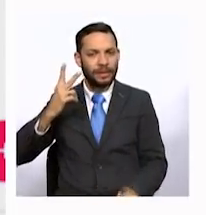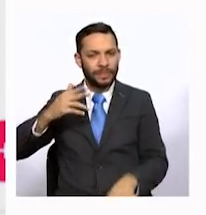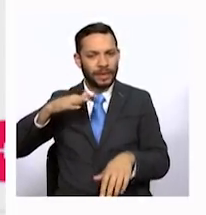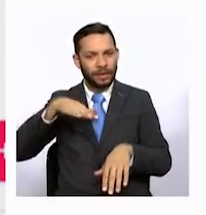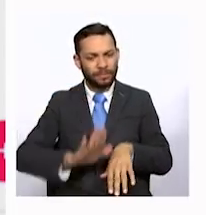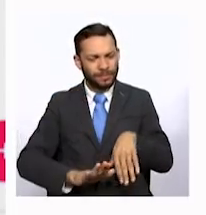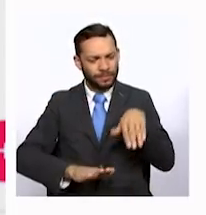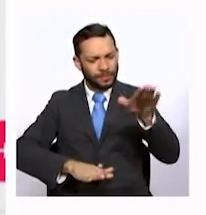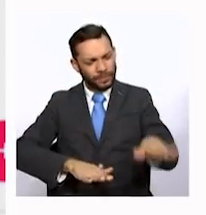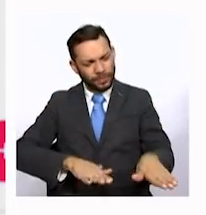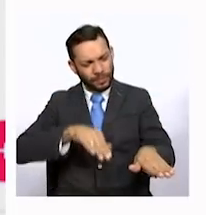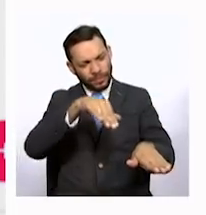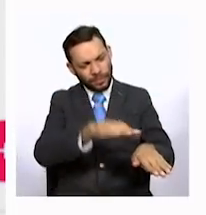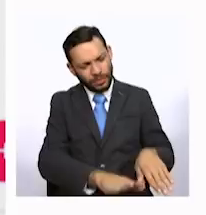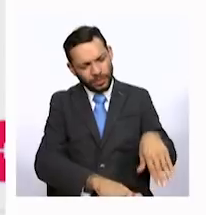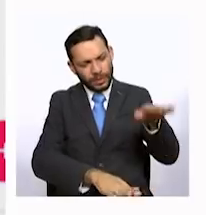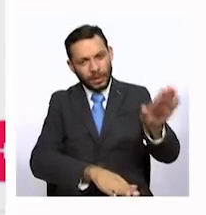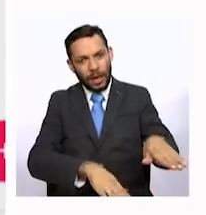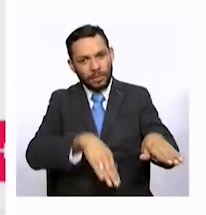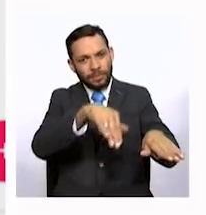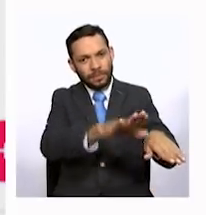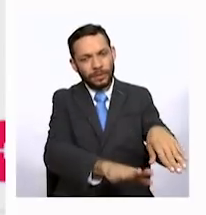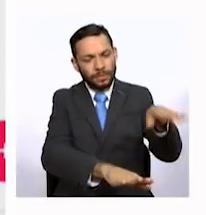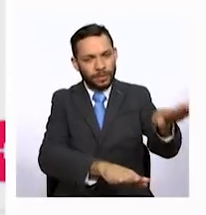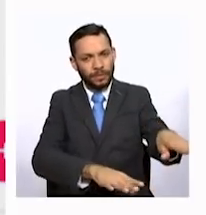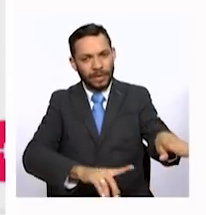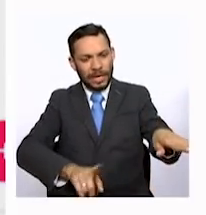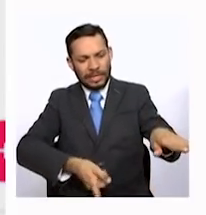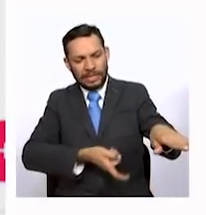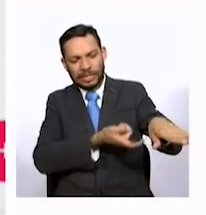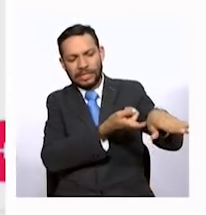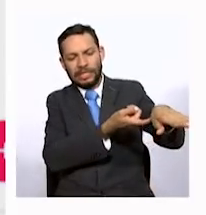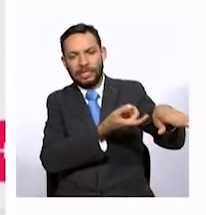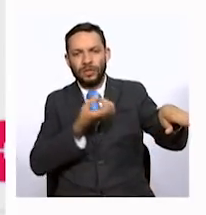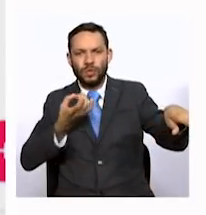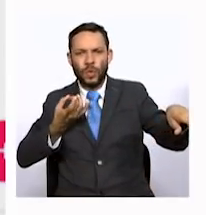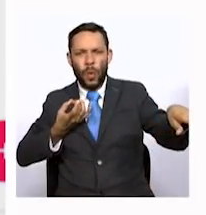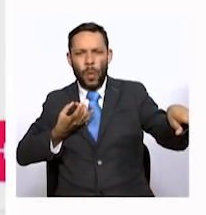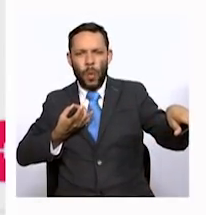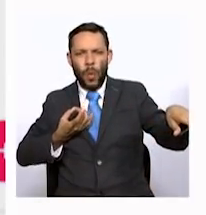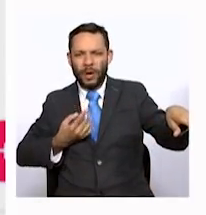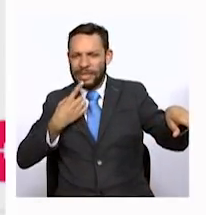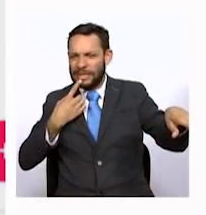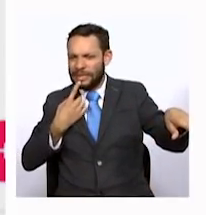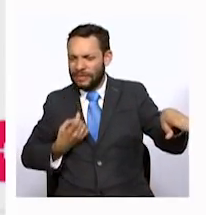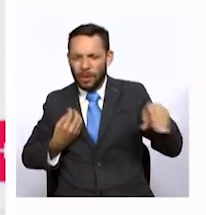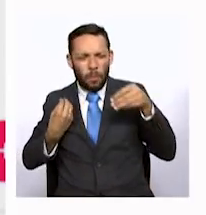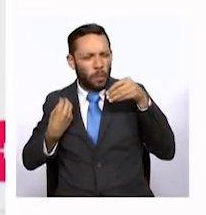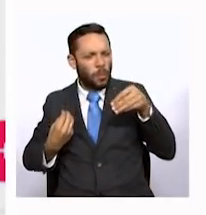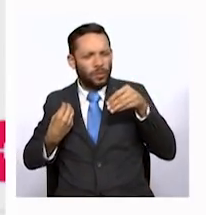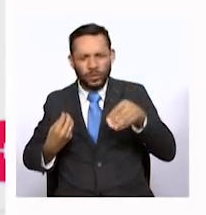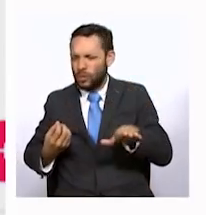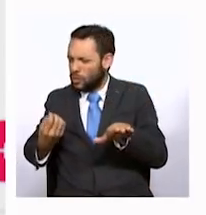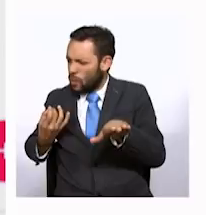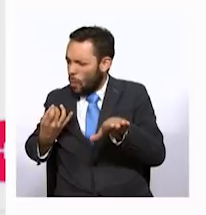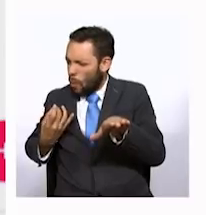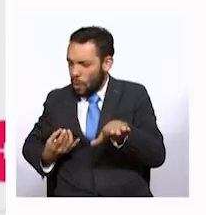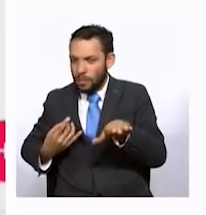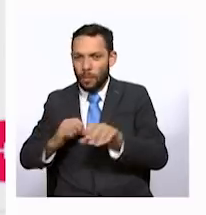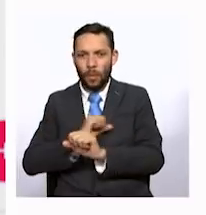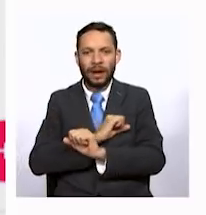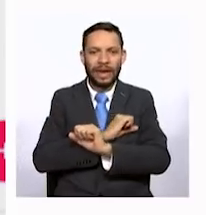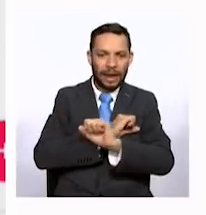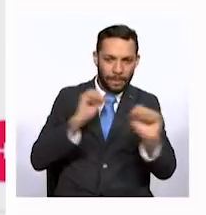el músculo con el hueso, entonces empieza a generar un dolor en el talón. Y ese es el dolor que les mencionaba, que genera un dolor principalmente que es en horas de la